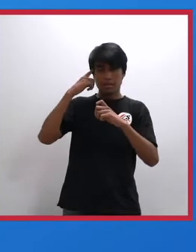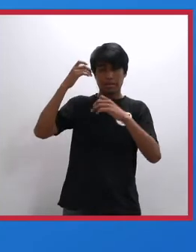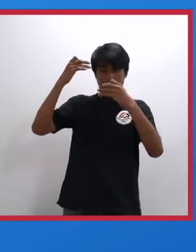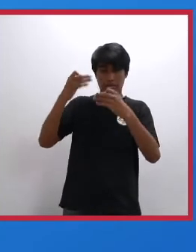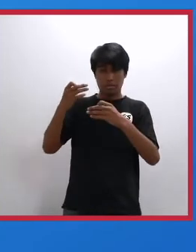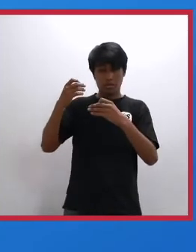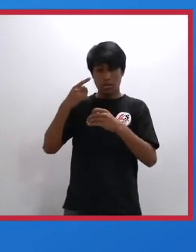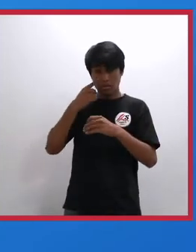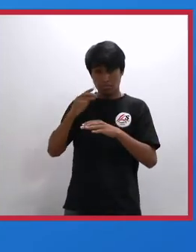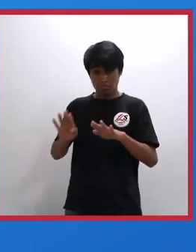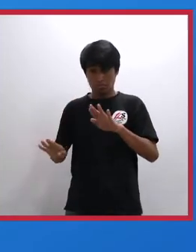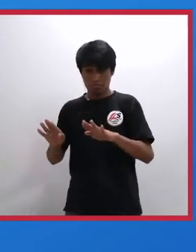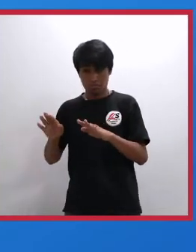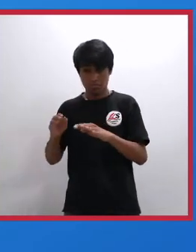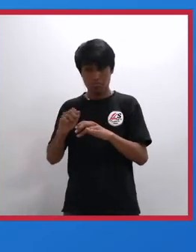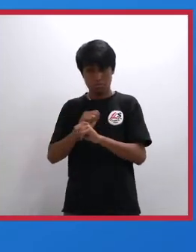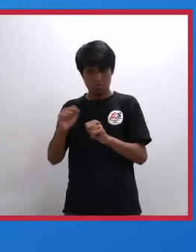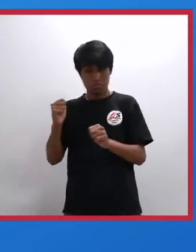situación como para poder